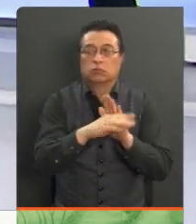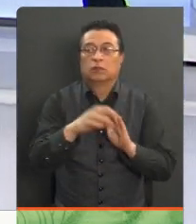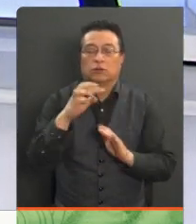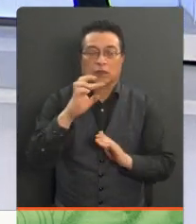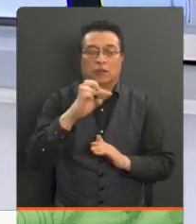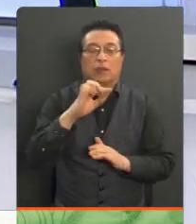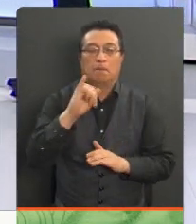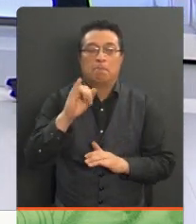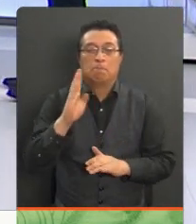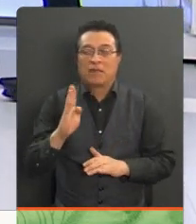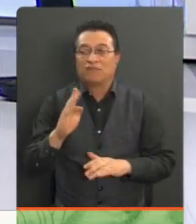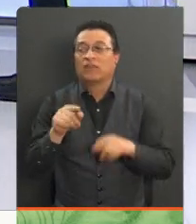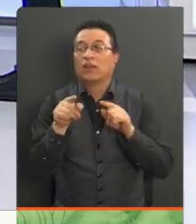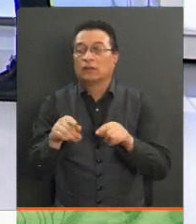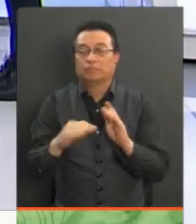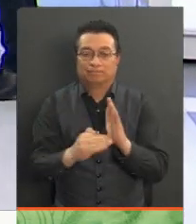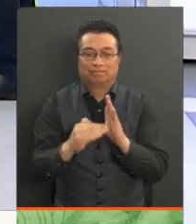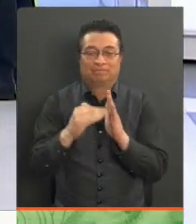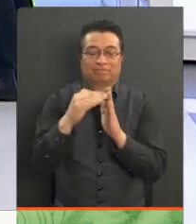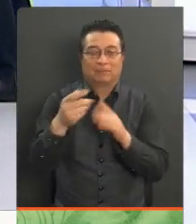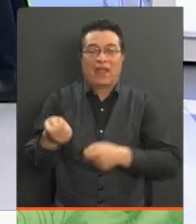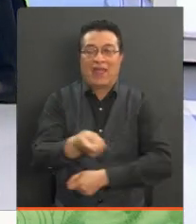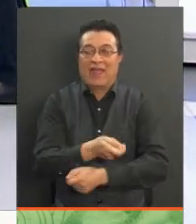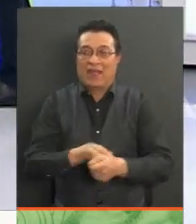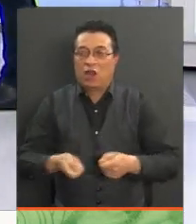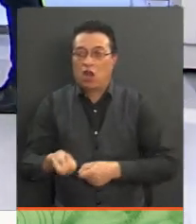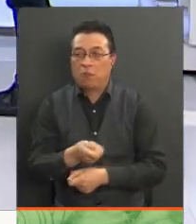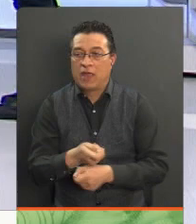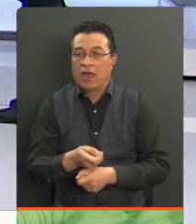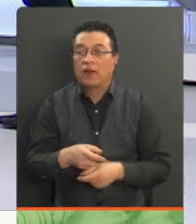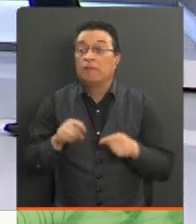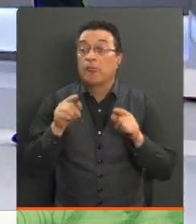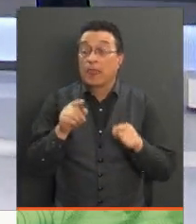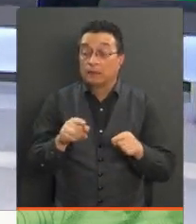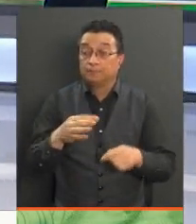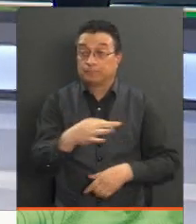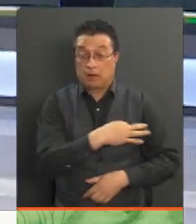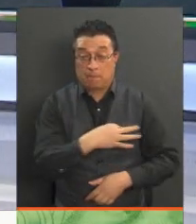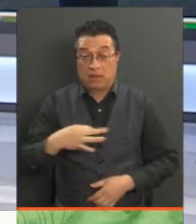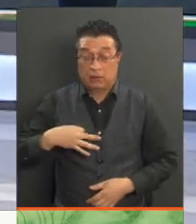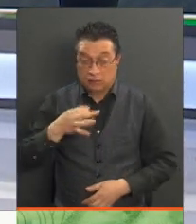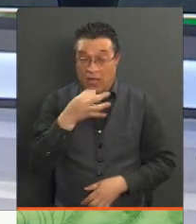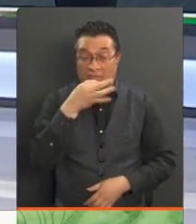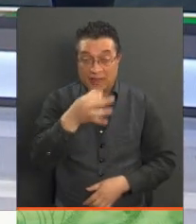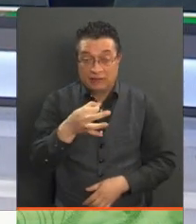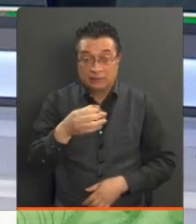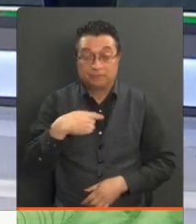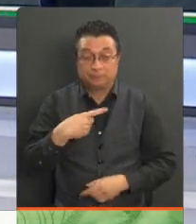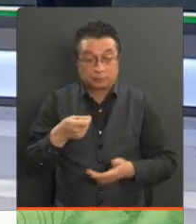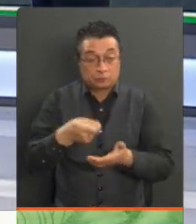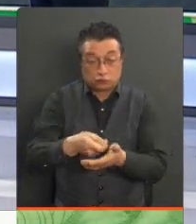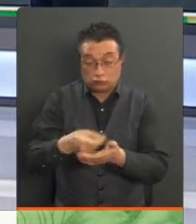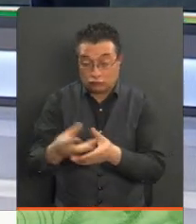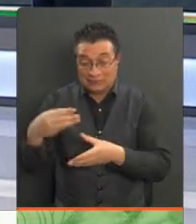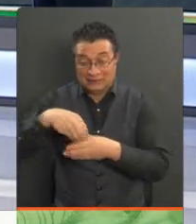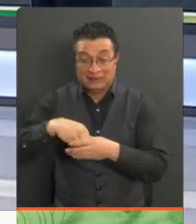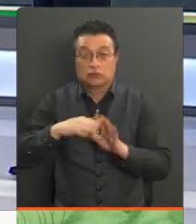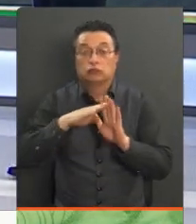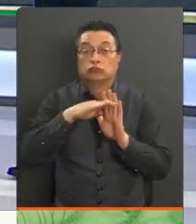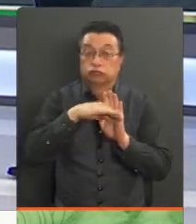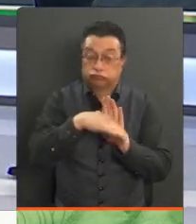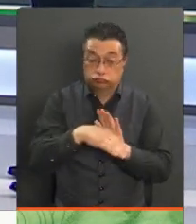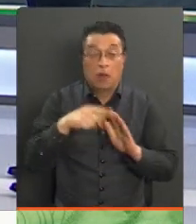el crecimiento de nuestra economía. Yeah. Si bien el ministro dice que va a caer la demanda interna, todavía eso no se ha